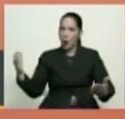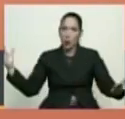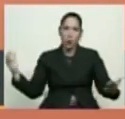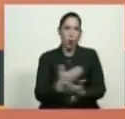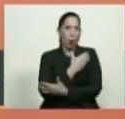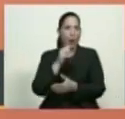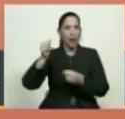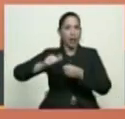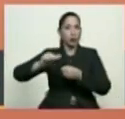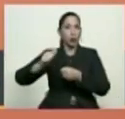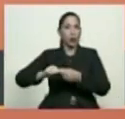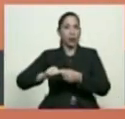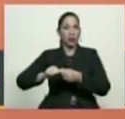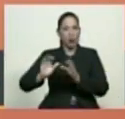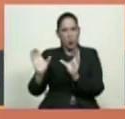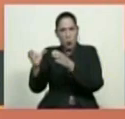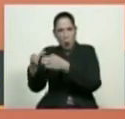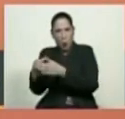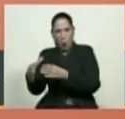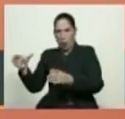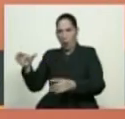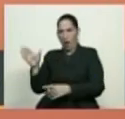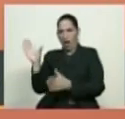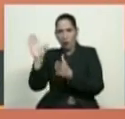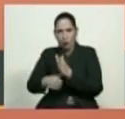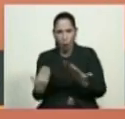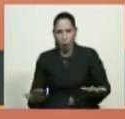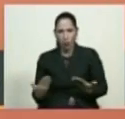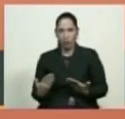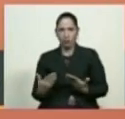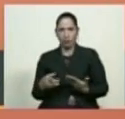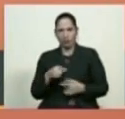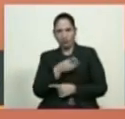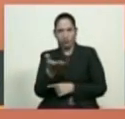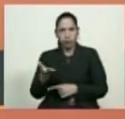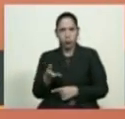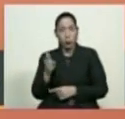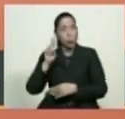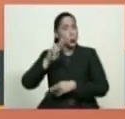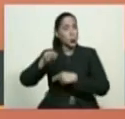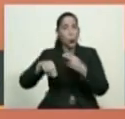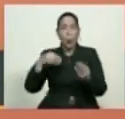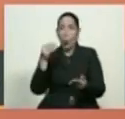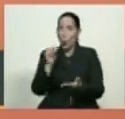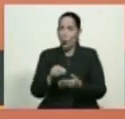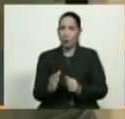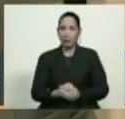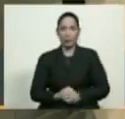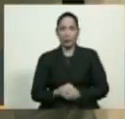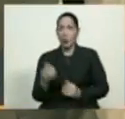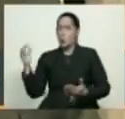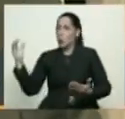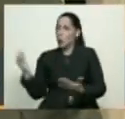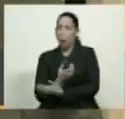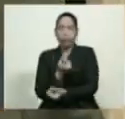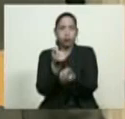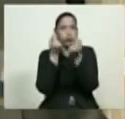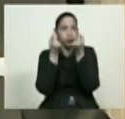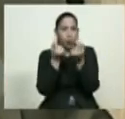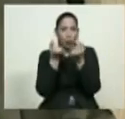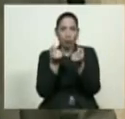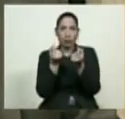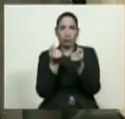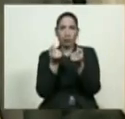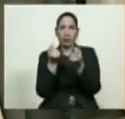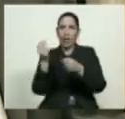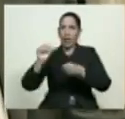Venezuela, mafias colombianas, ladronas y corruptas. Nunca más se van a robar ni un litro de gasolina